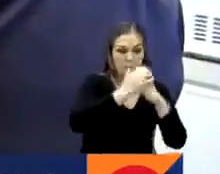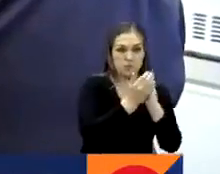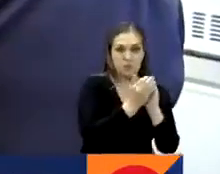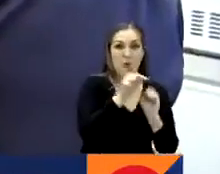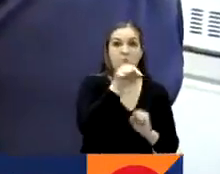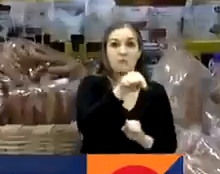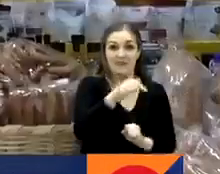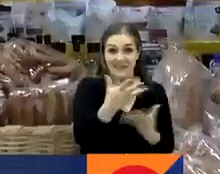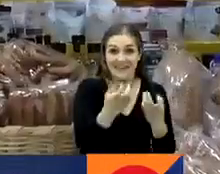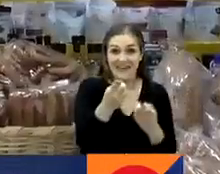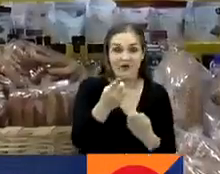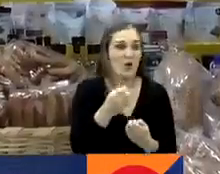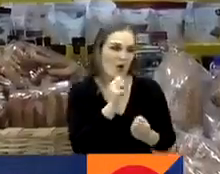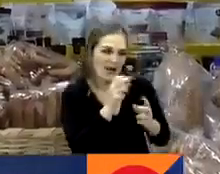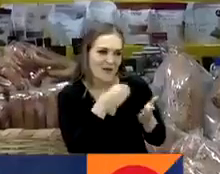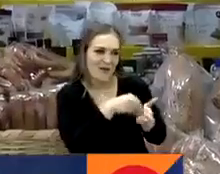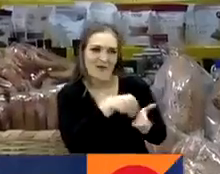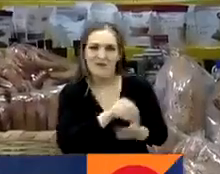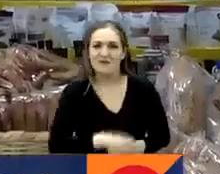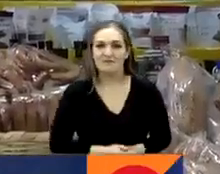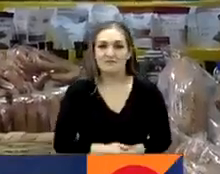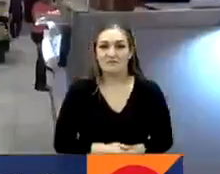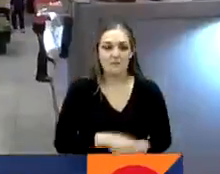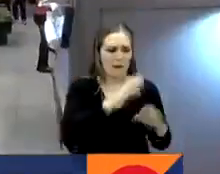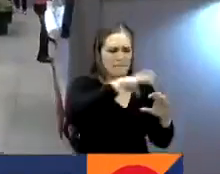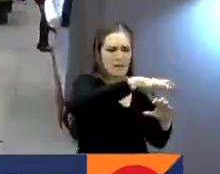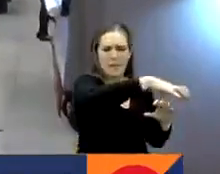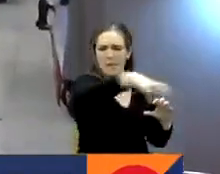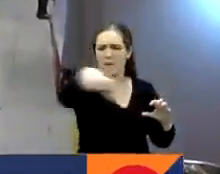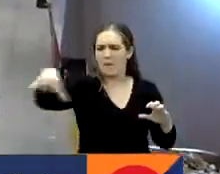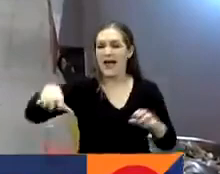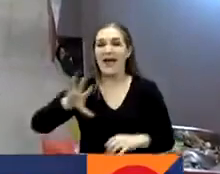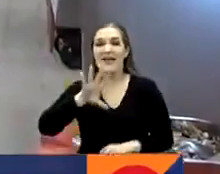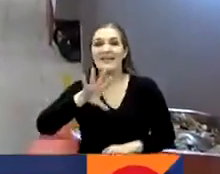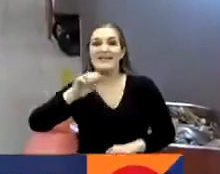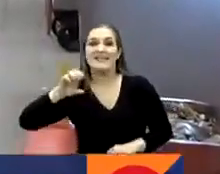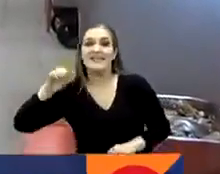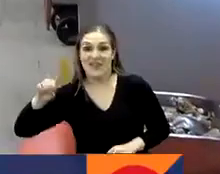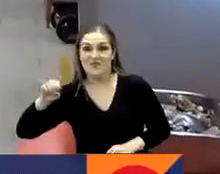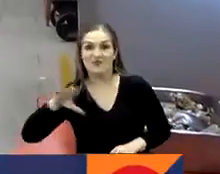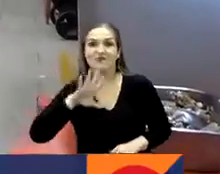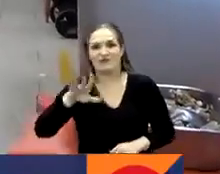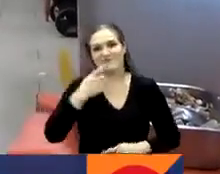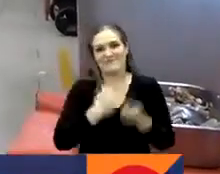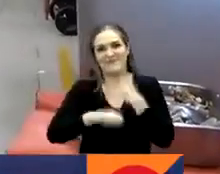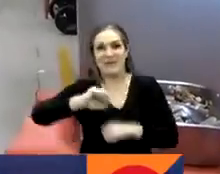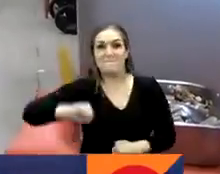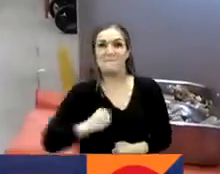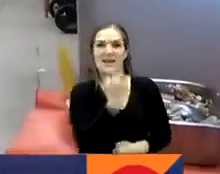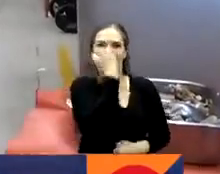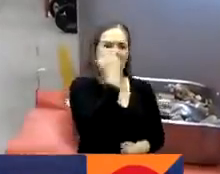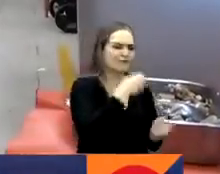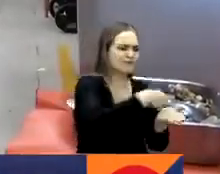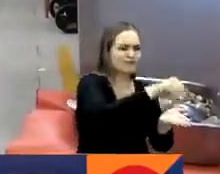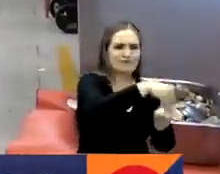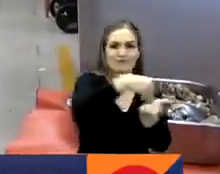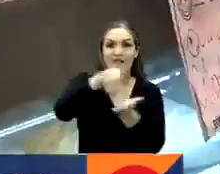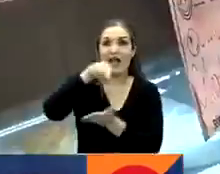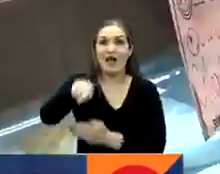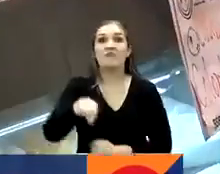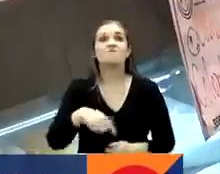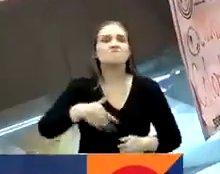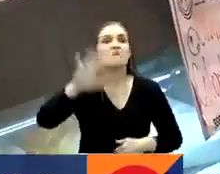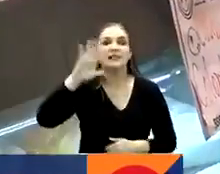llegar. ¿No? Ok. Son más de 500 puestos que tiene esta plaza de mercado. De ellos, al menos 70 locales